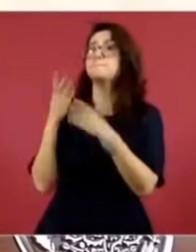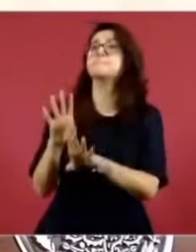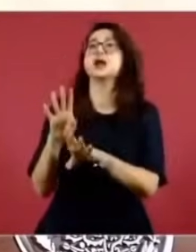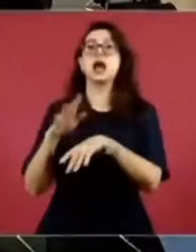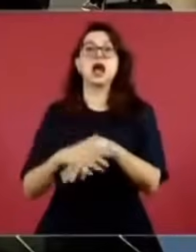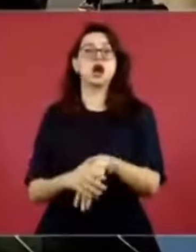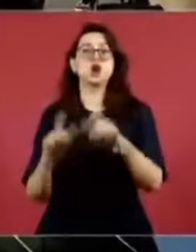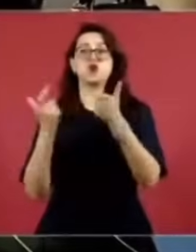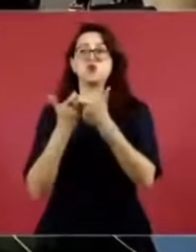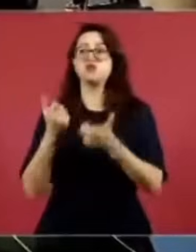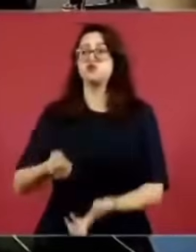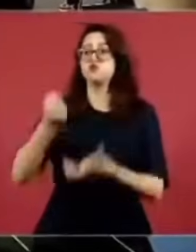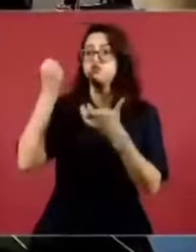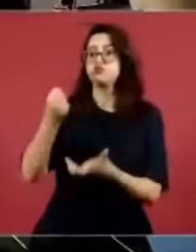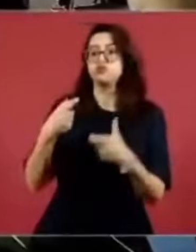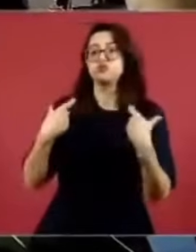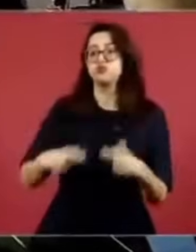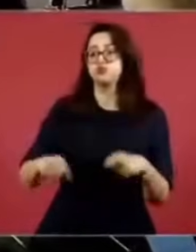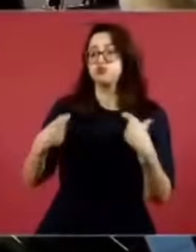inversionistas,